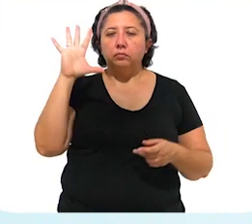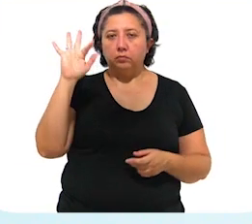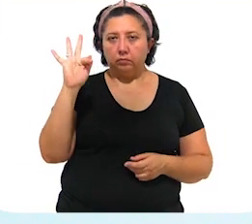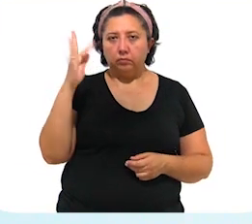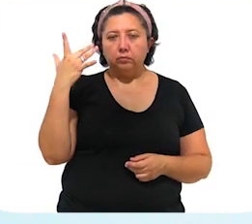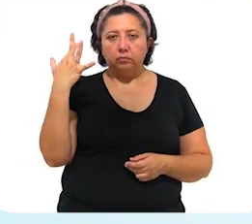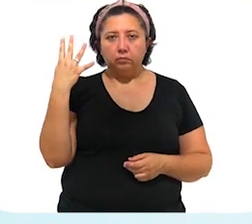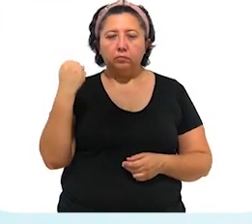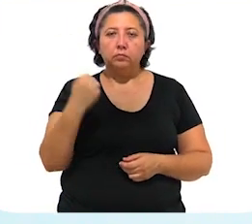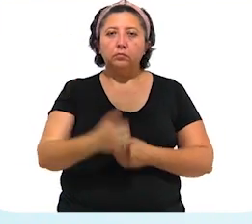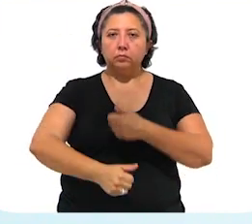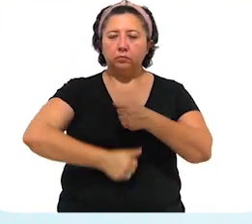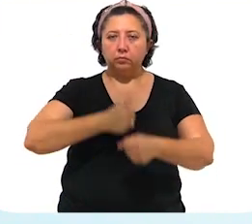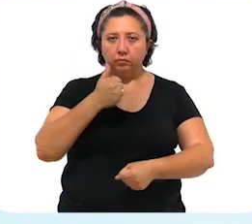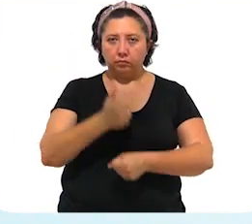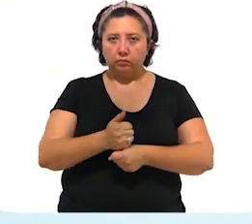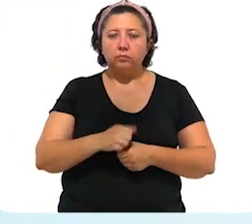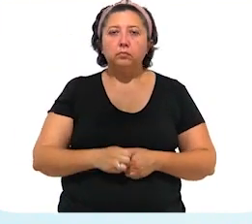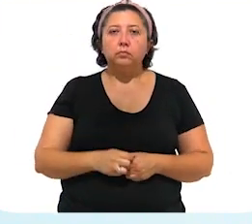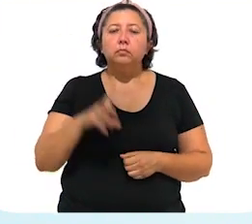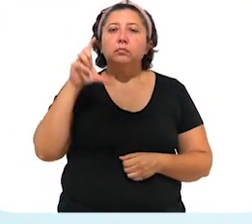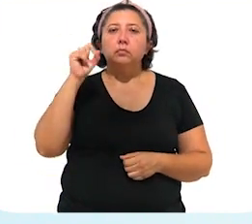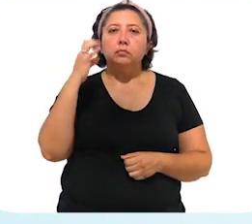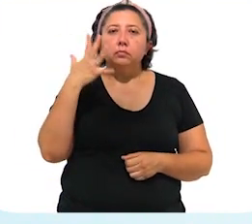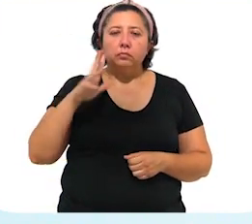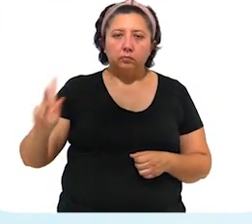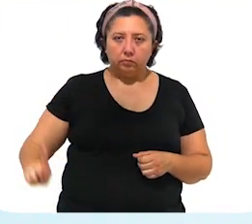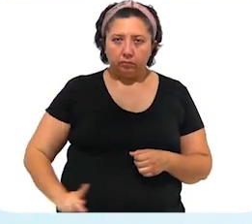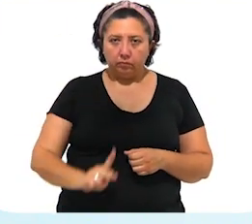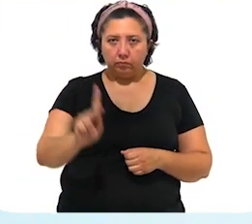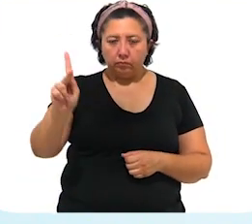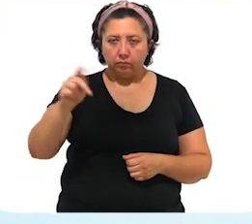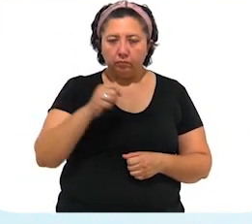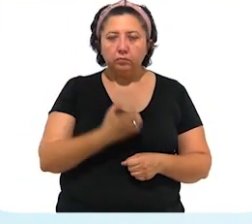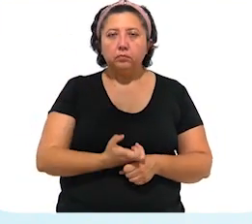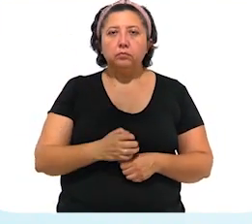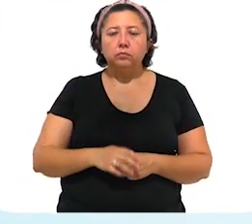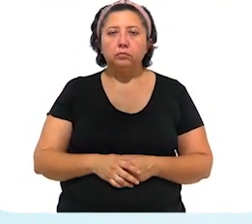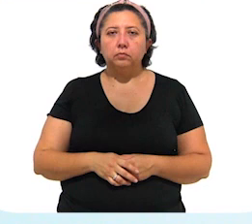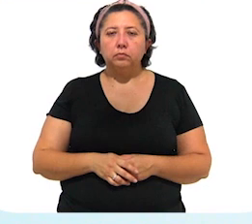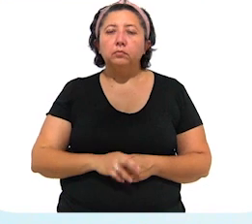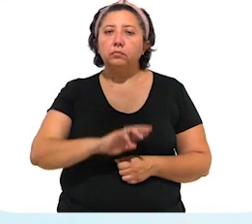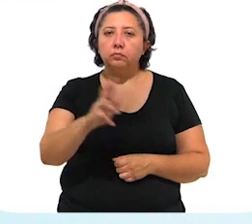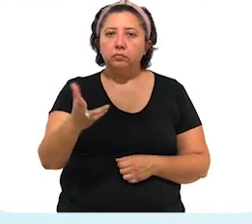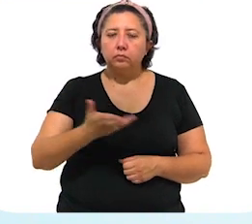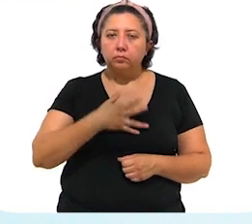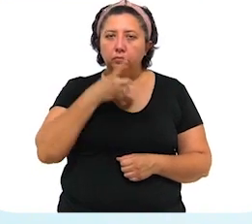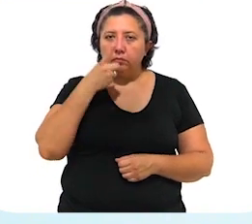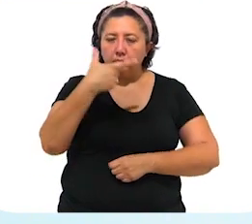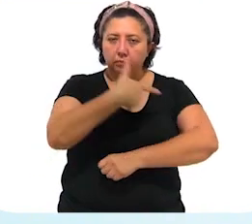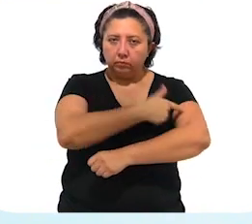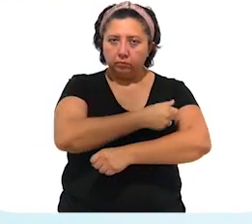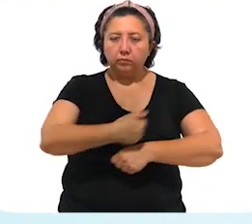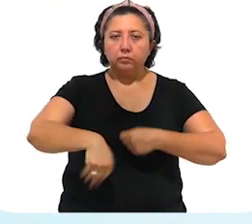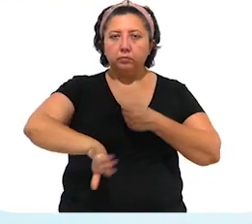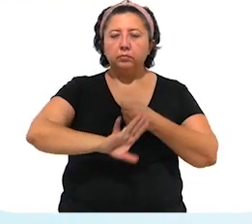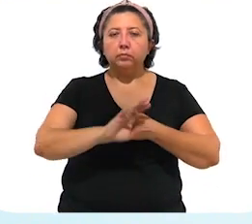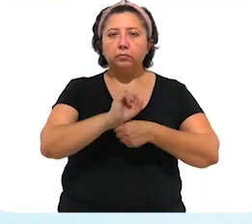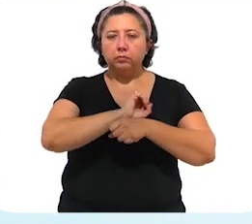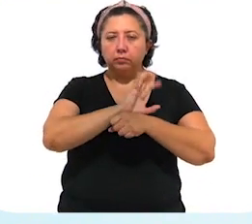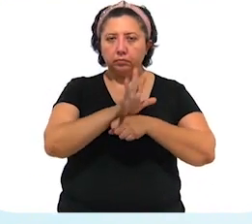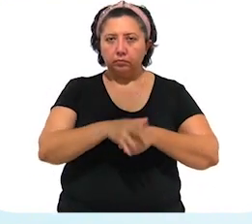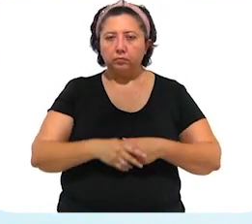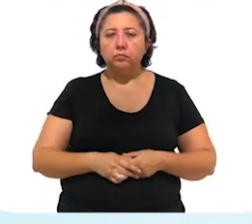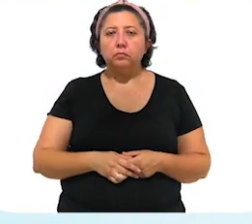40 a 59 años de edad de 25 municipios del interior del estado recibirán su refuerzo contra el coronavirus